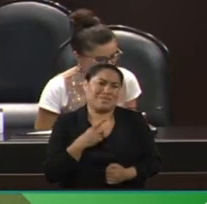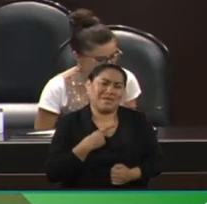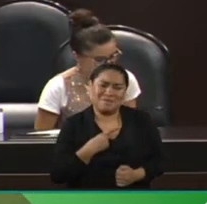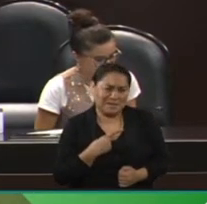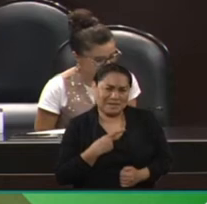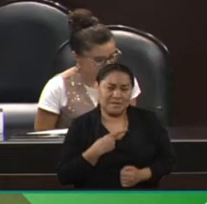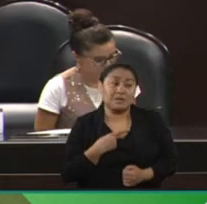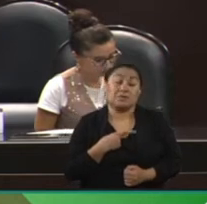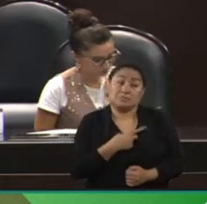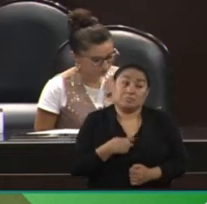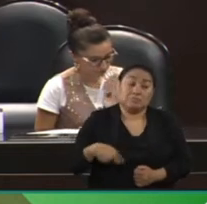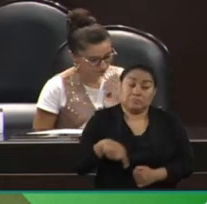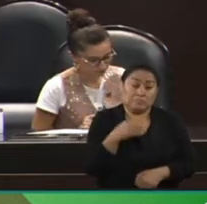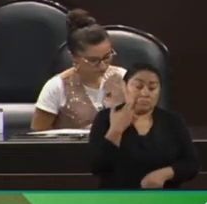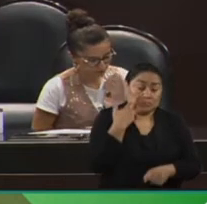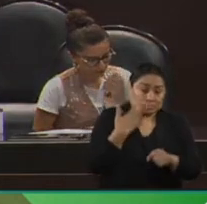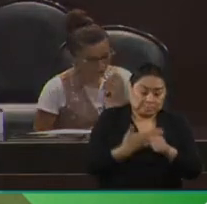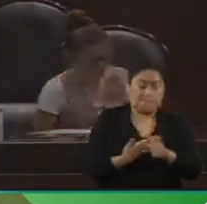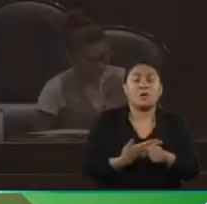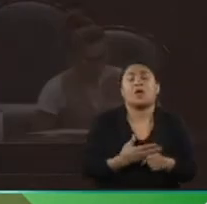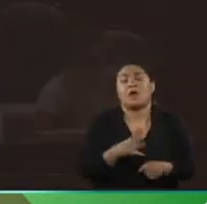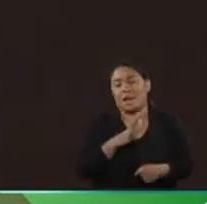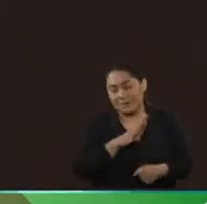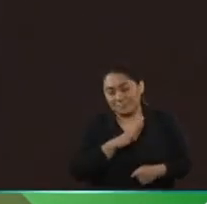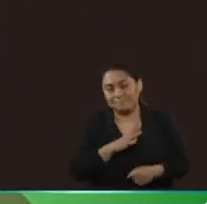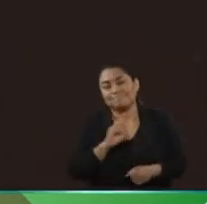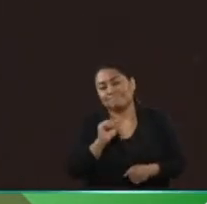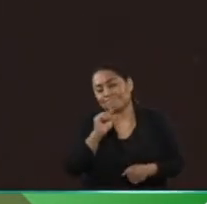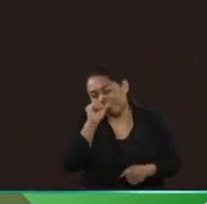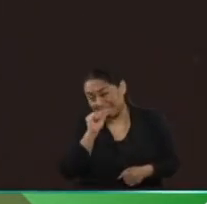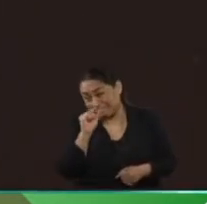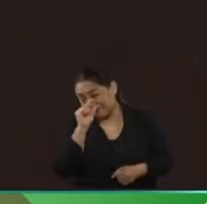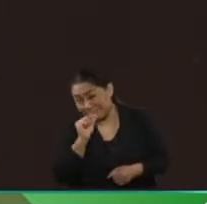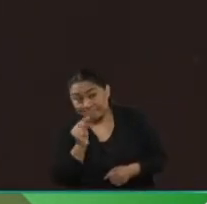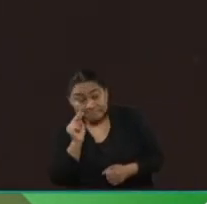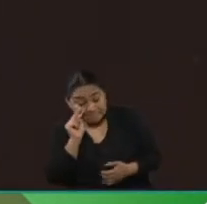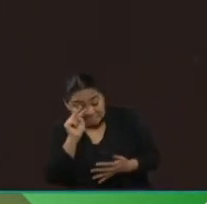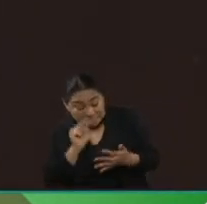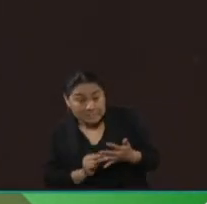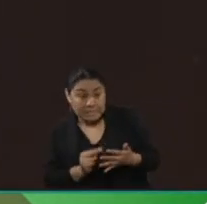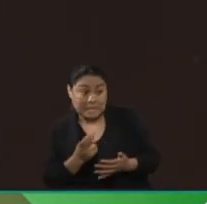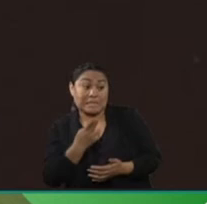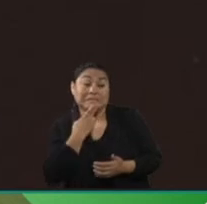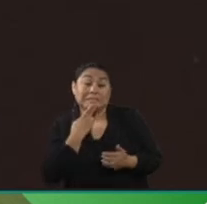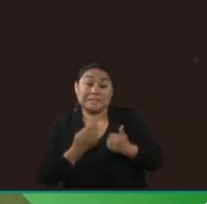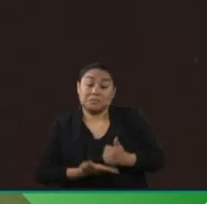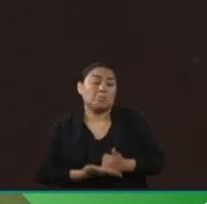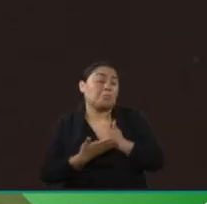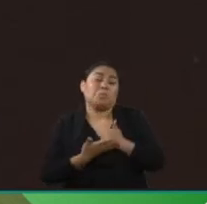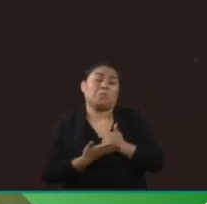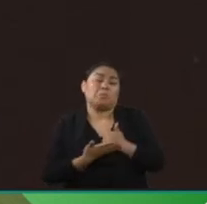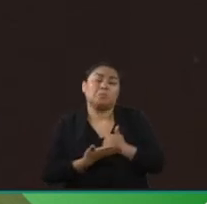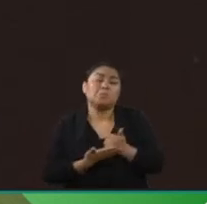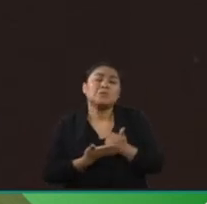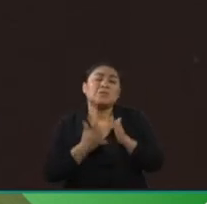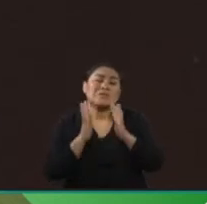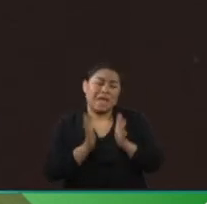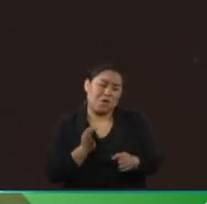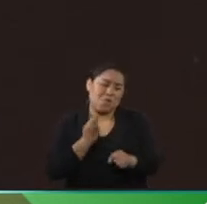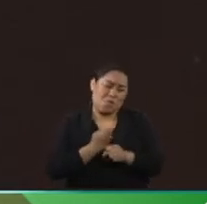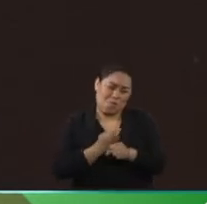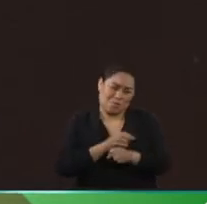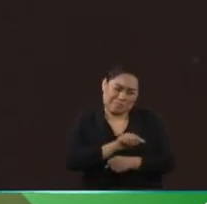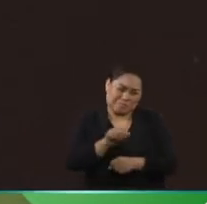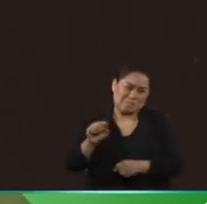nuestra consideración también cuenta con varias fallas que lejos de ayudar a dar certeza jurídica a un proceso Ya de por sí